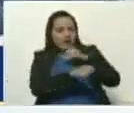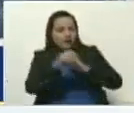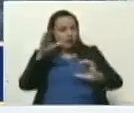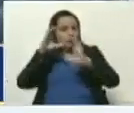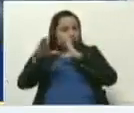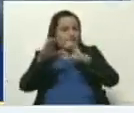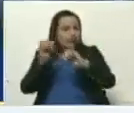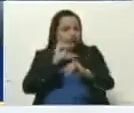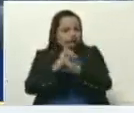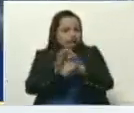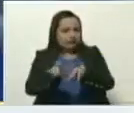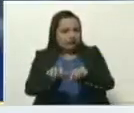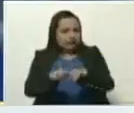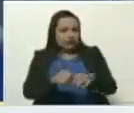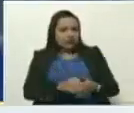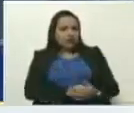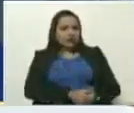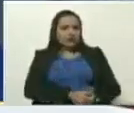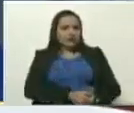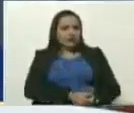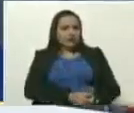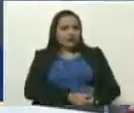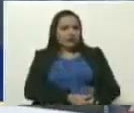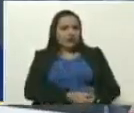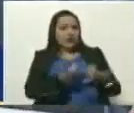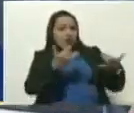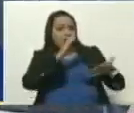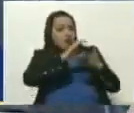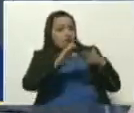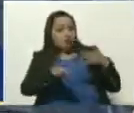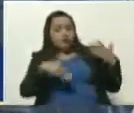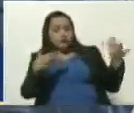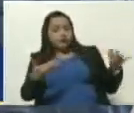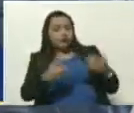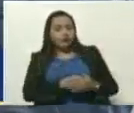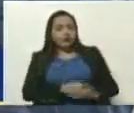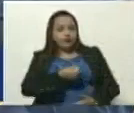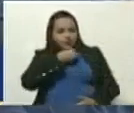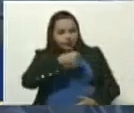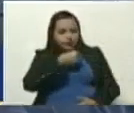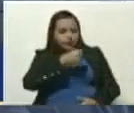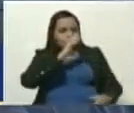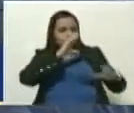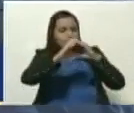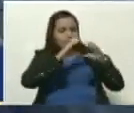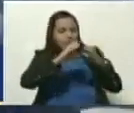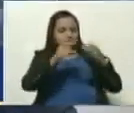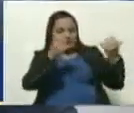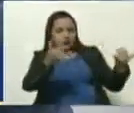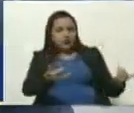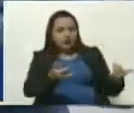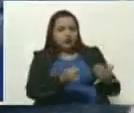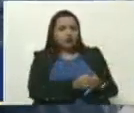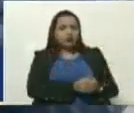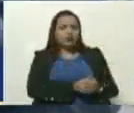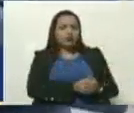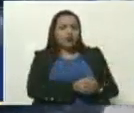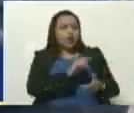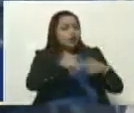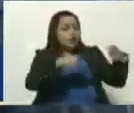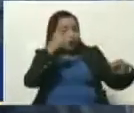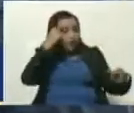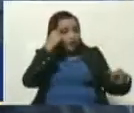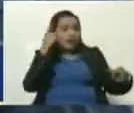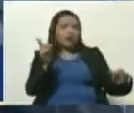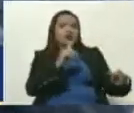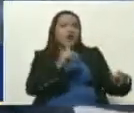¿no? Y además tiene otra característica, que el periodismo y la comunicación en la actualidad es el del diarismo, y ya no es ni